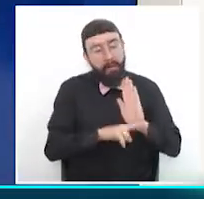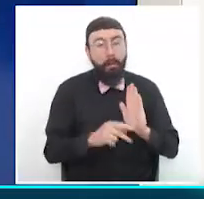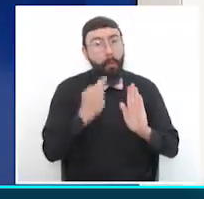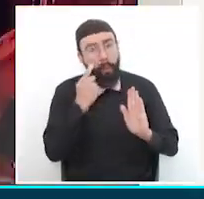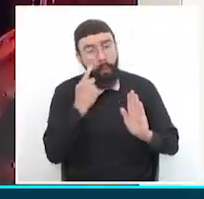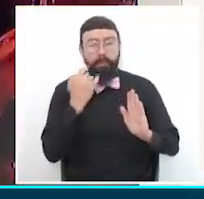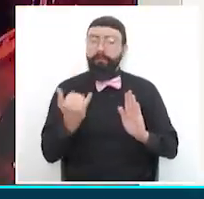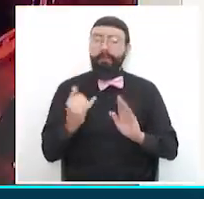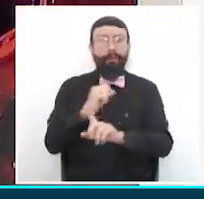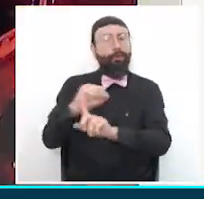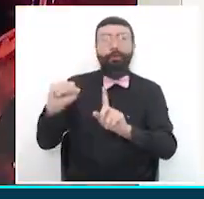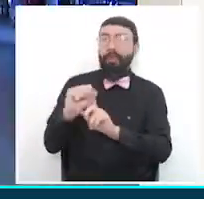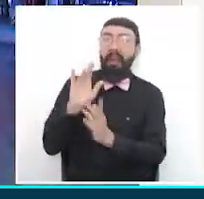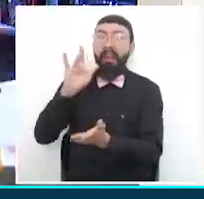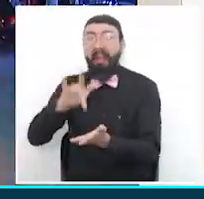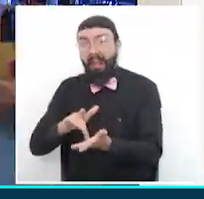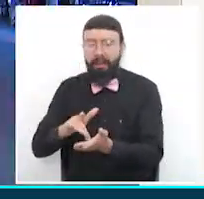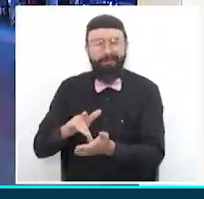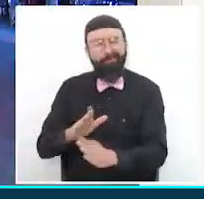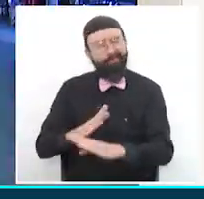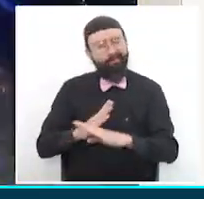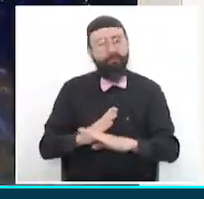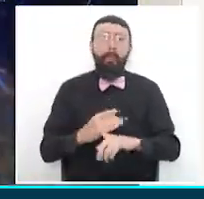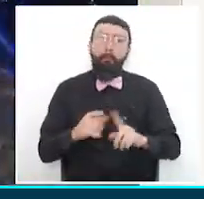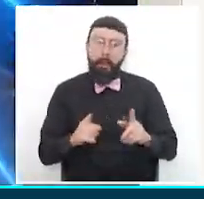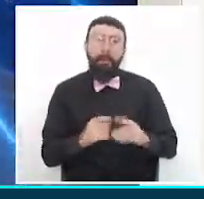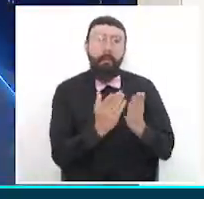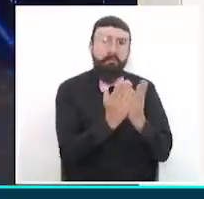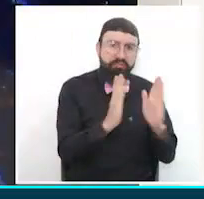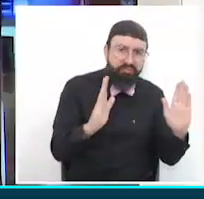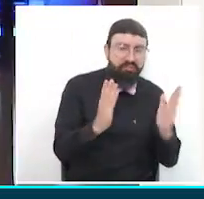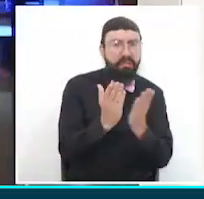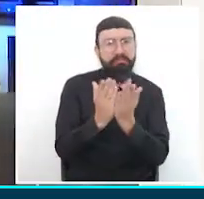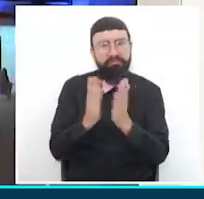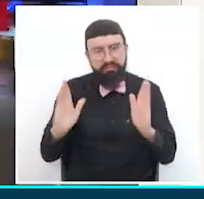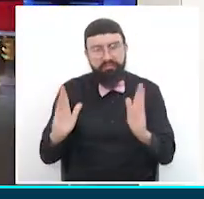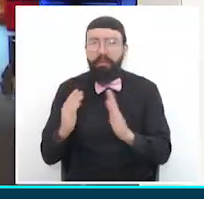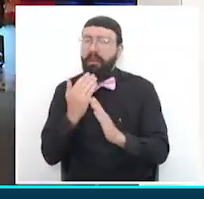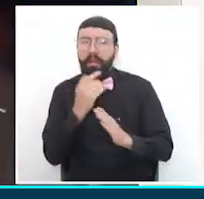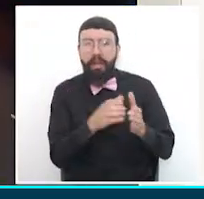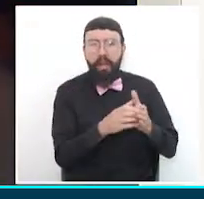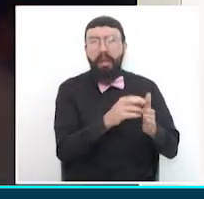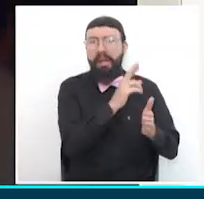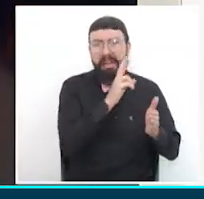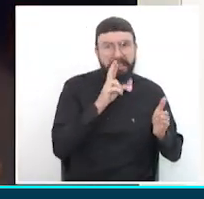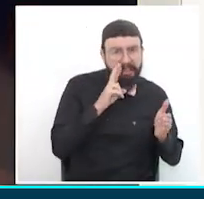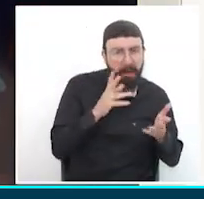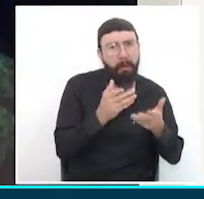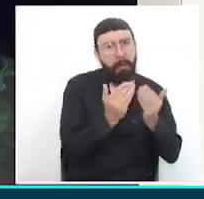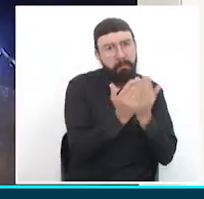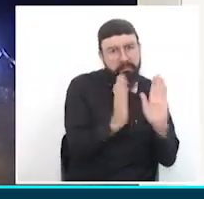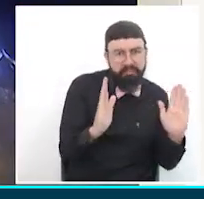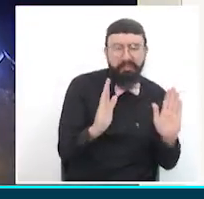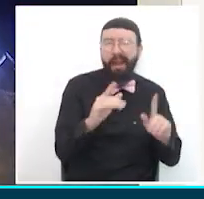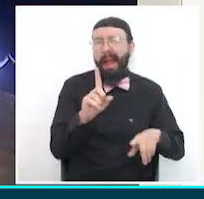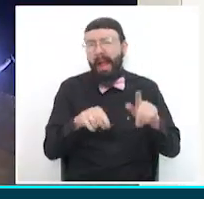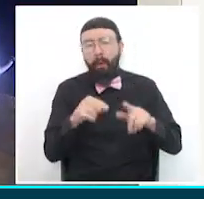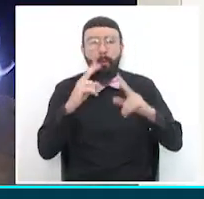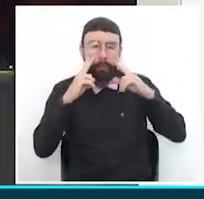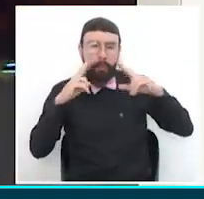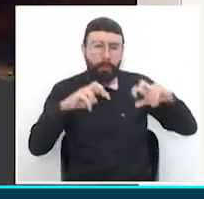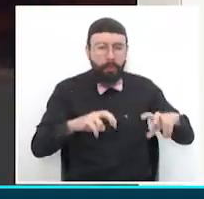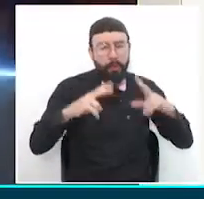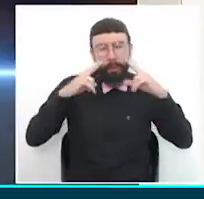será lo último en recuperarse, sin embargo, se estará dando apertura a otros sectores de la economía, tales como los restaurantes, entre otros sectores. Hay que destacar también